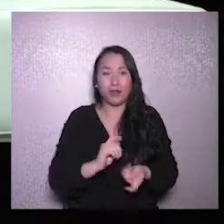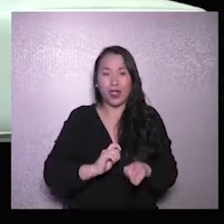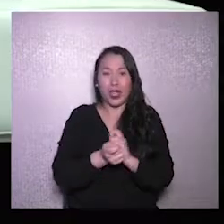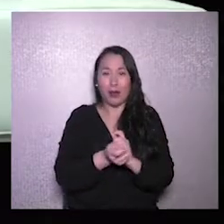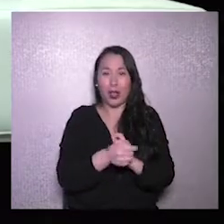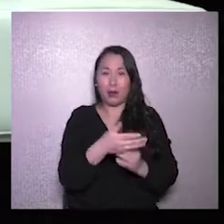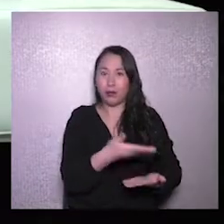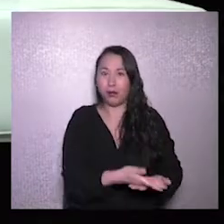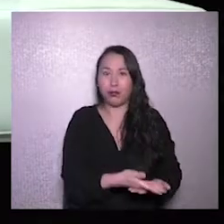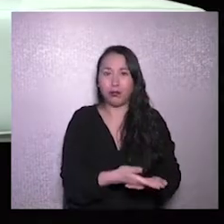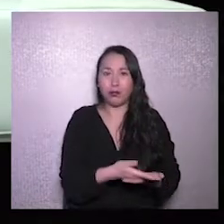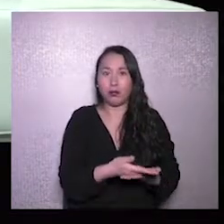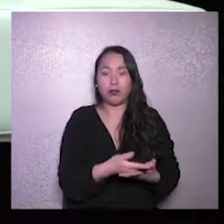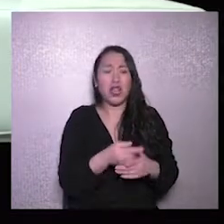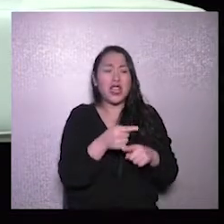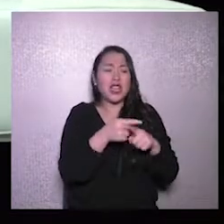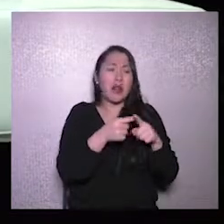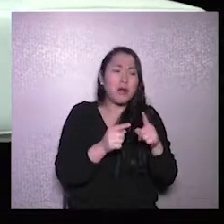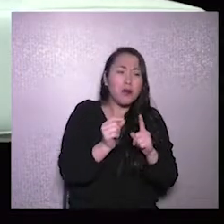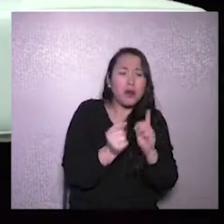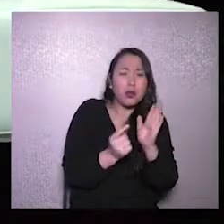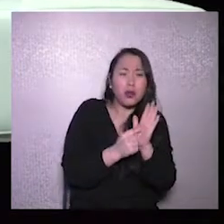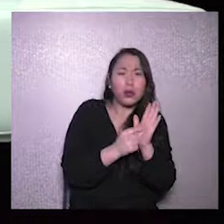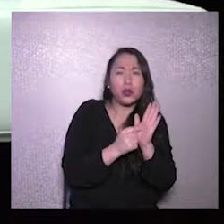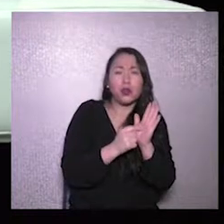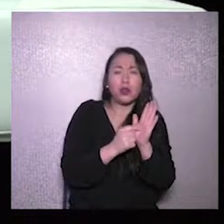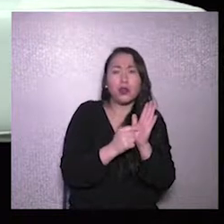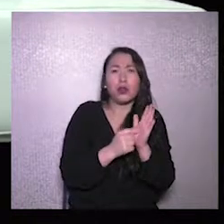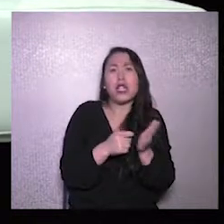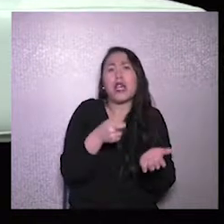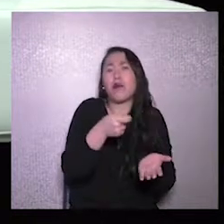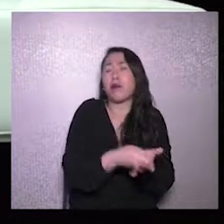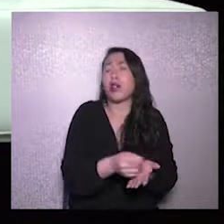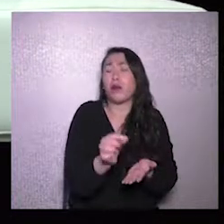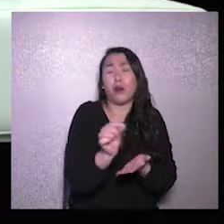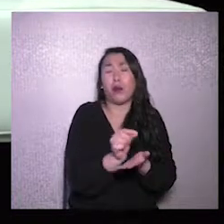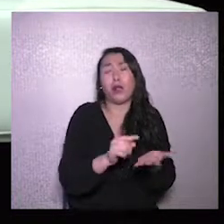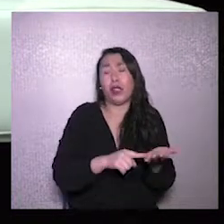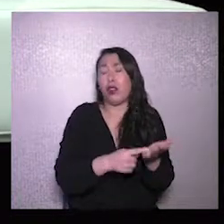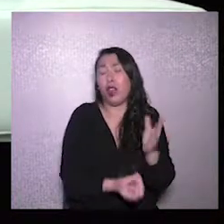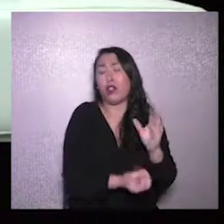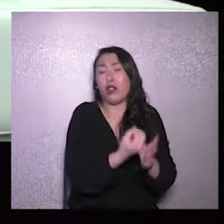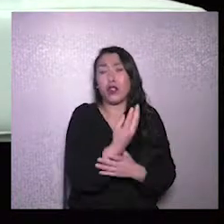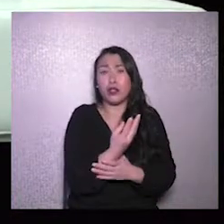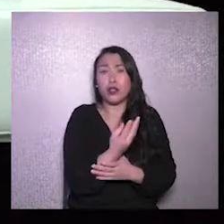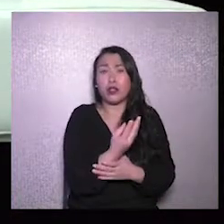del medio punto del PIB que hoy día se invierte en nuevas tecnologías e innovación,